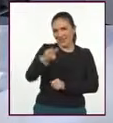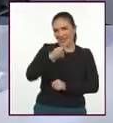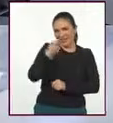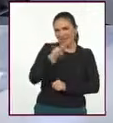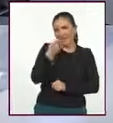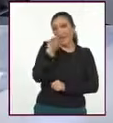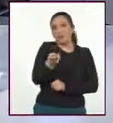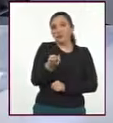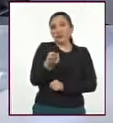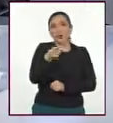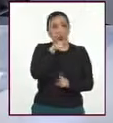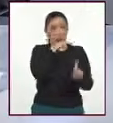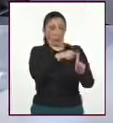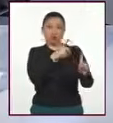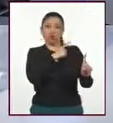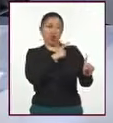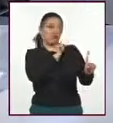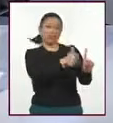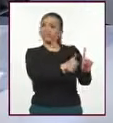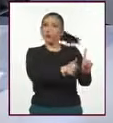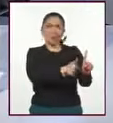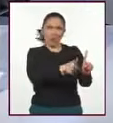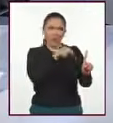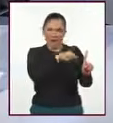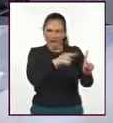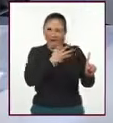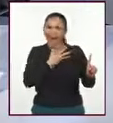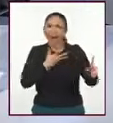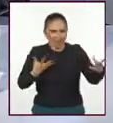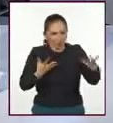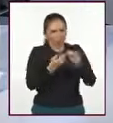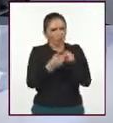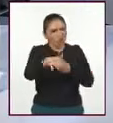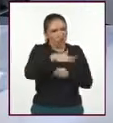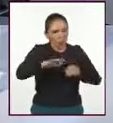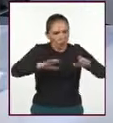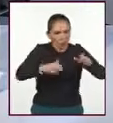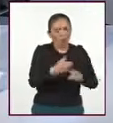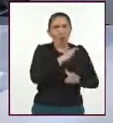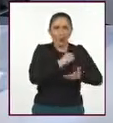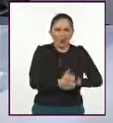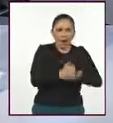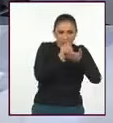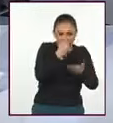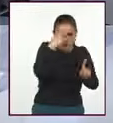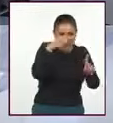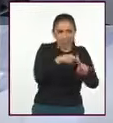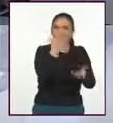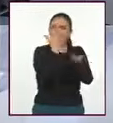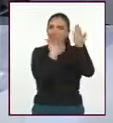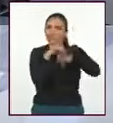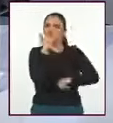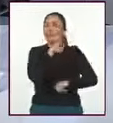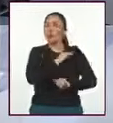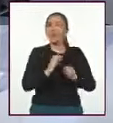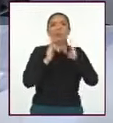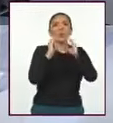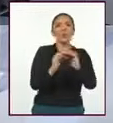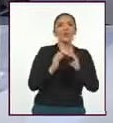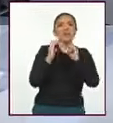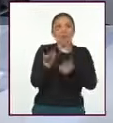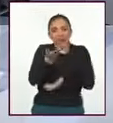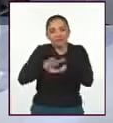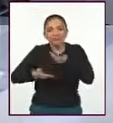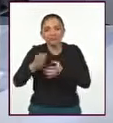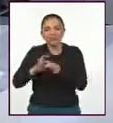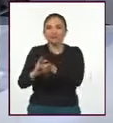no está solo y de que siempre va a poder contar con su comunidad para poder crecer y sobre todo para poder cuidarse mutuamente